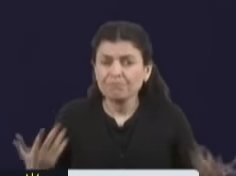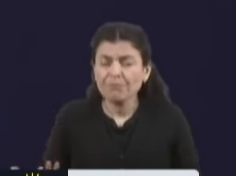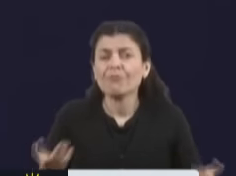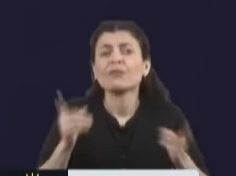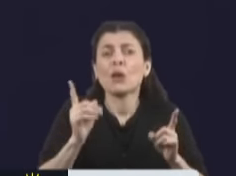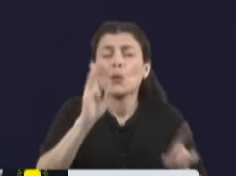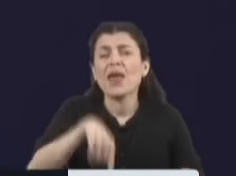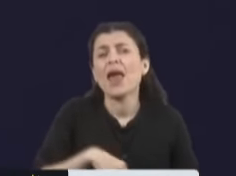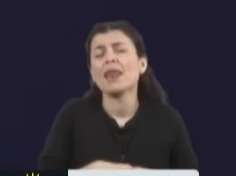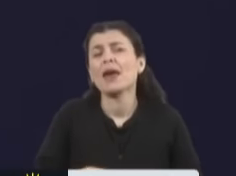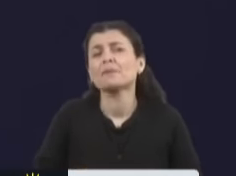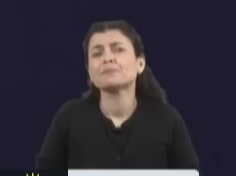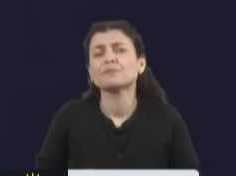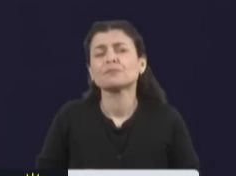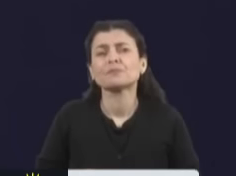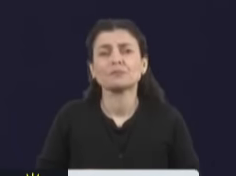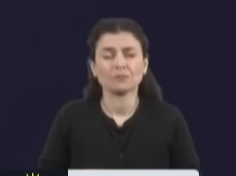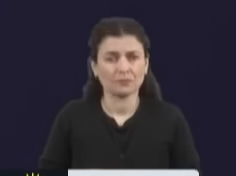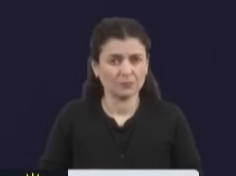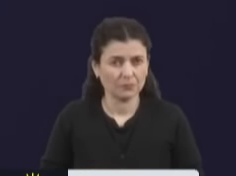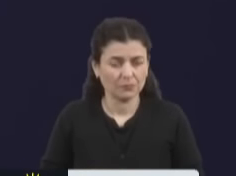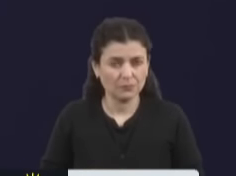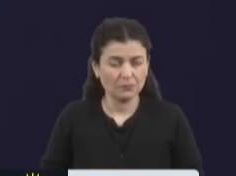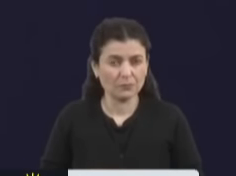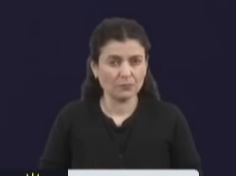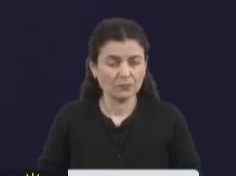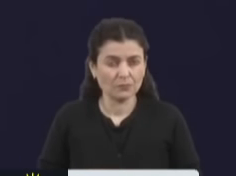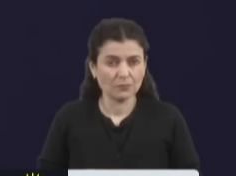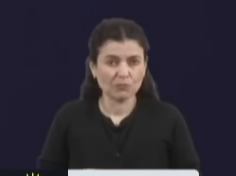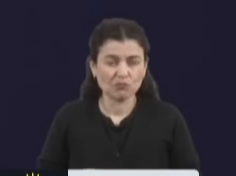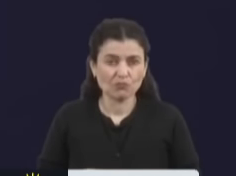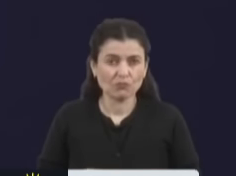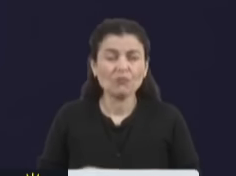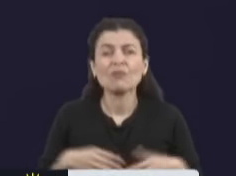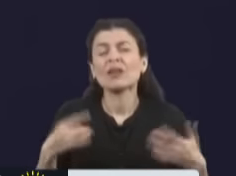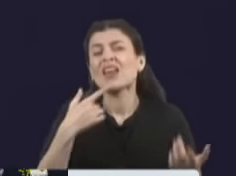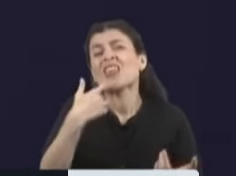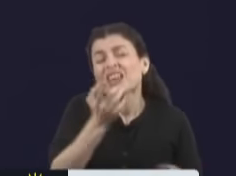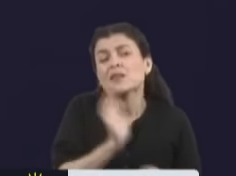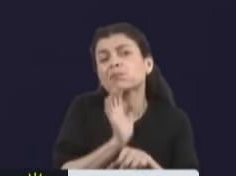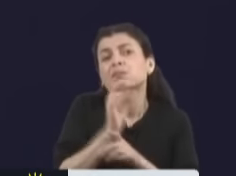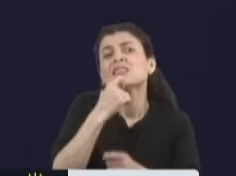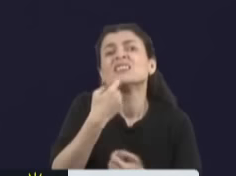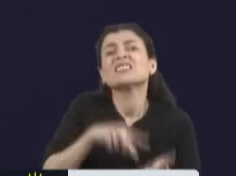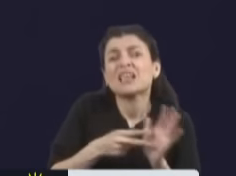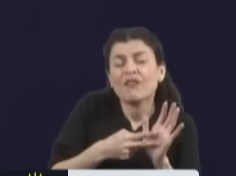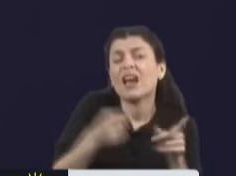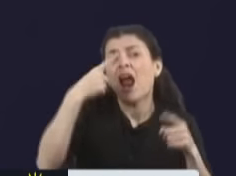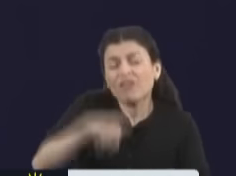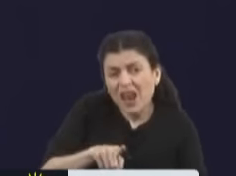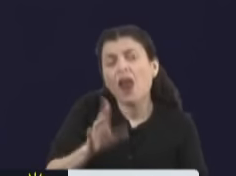línea con eh quitarle el el peso seguirle quitando el peso del Estado a los contribuyentes